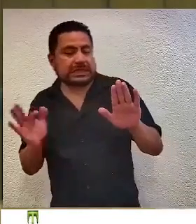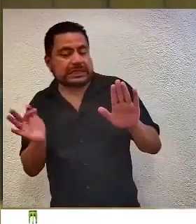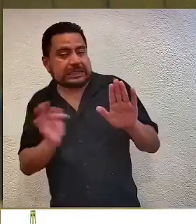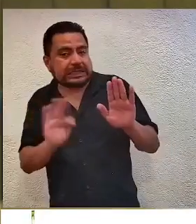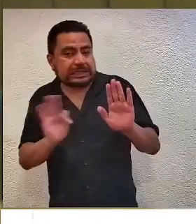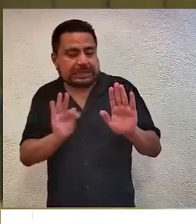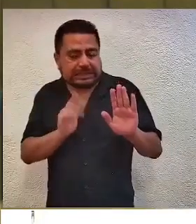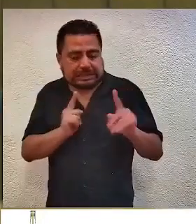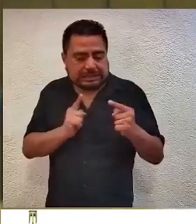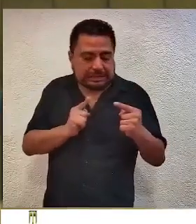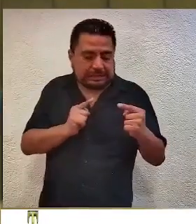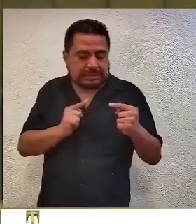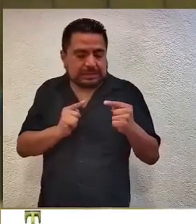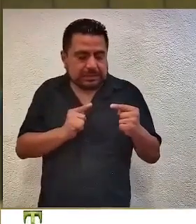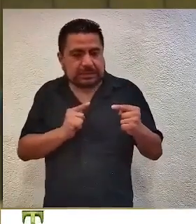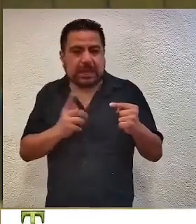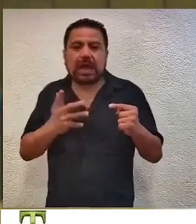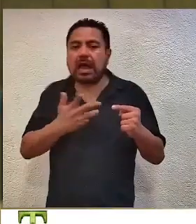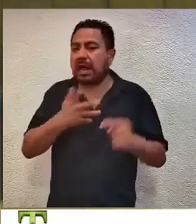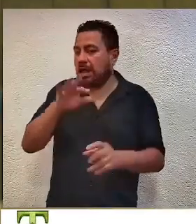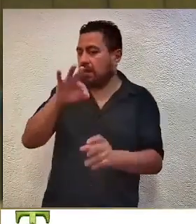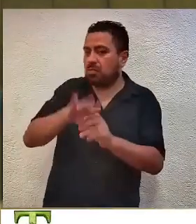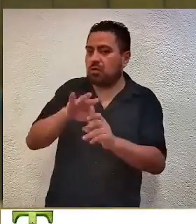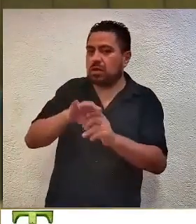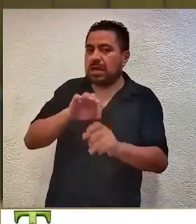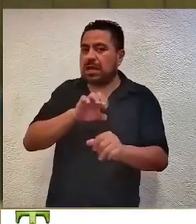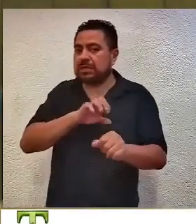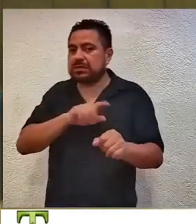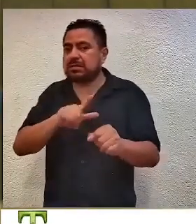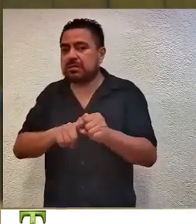engrose cuente como un voto particular.